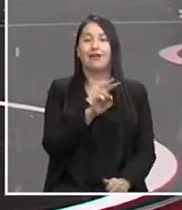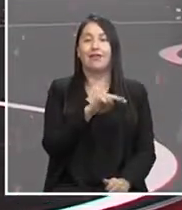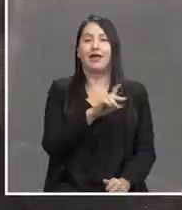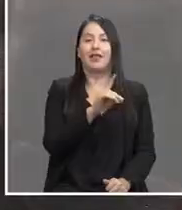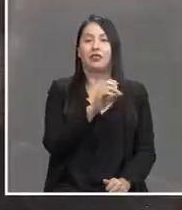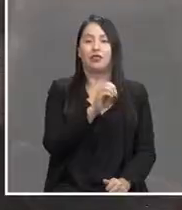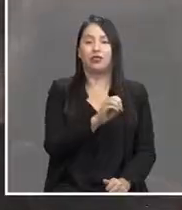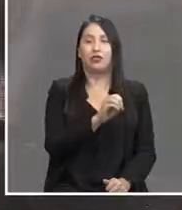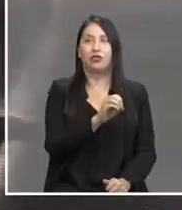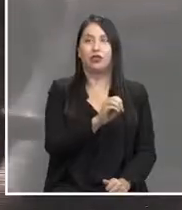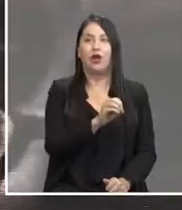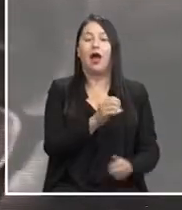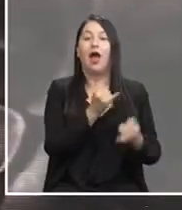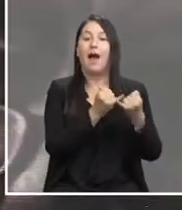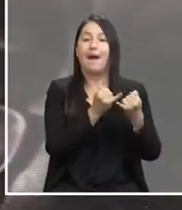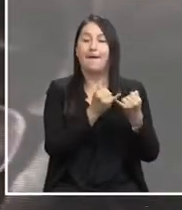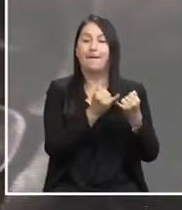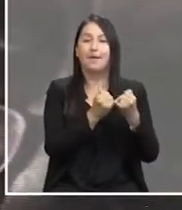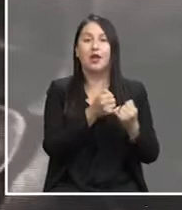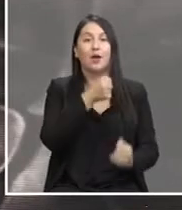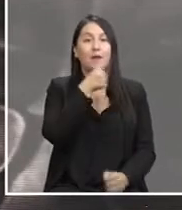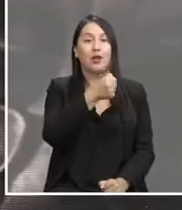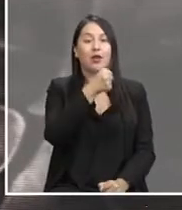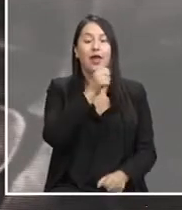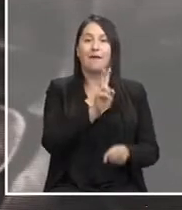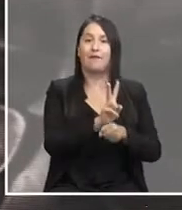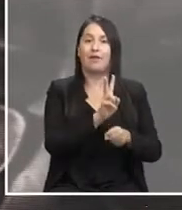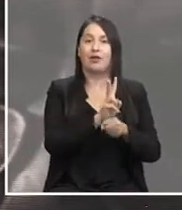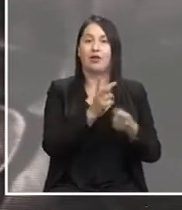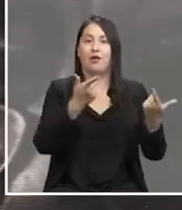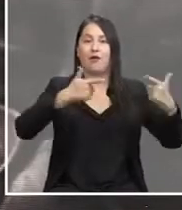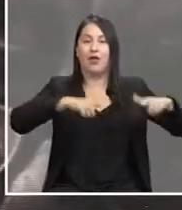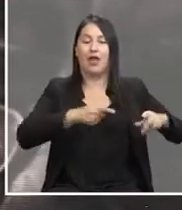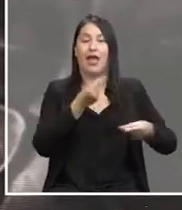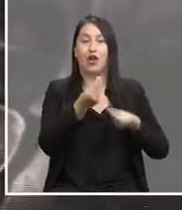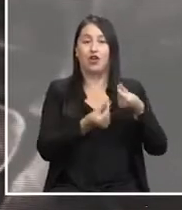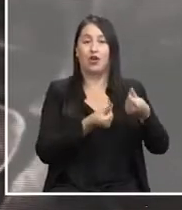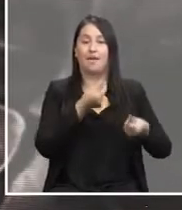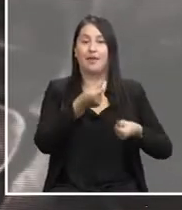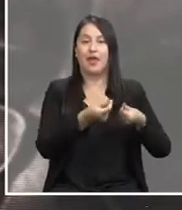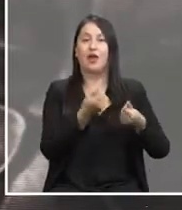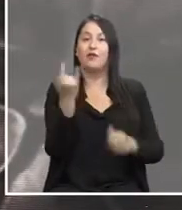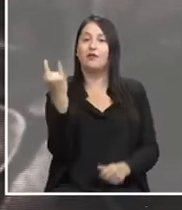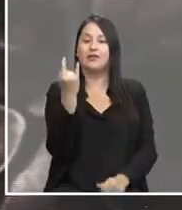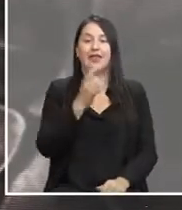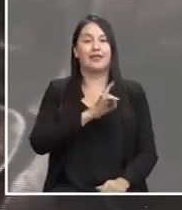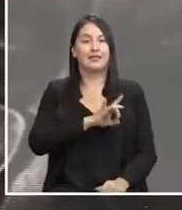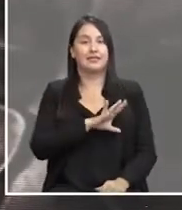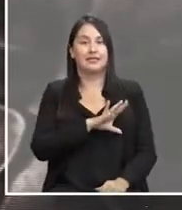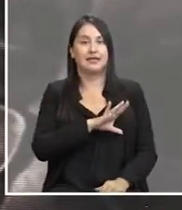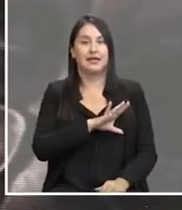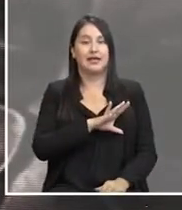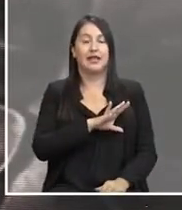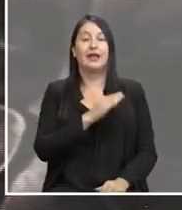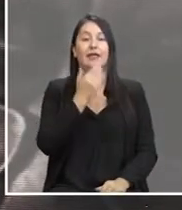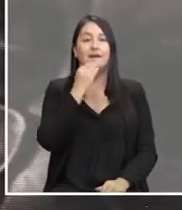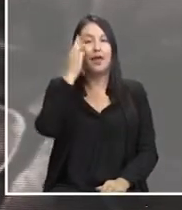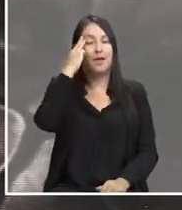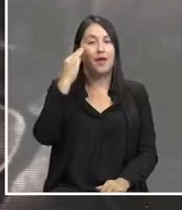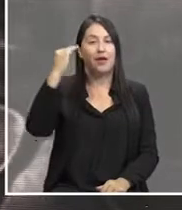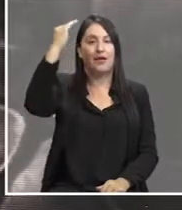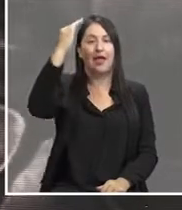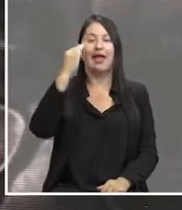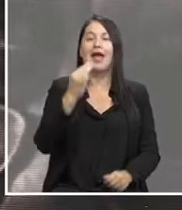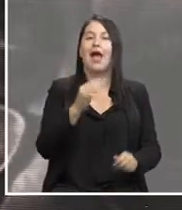chileno, amigo, periodista. Él es profesor de la Facultad de Economía y Negocios de la Universidad de Chile y máster en